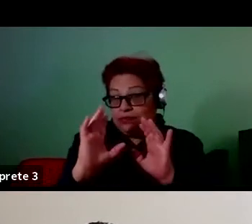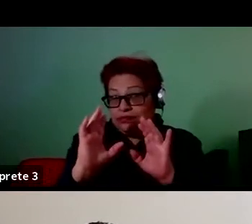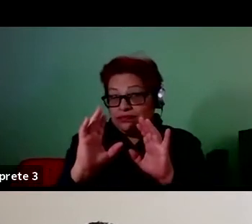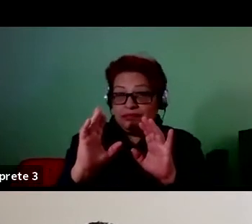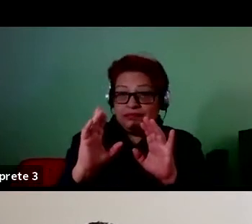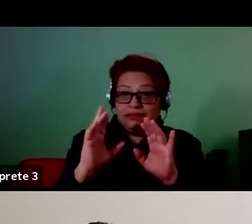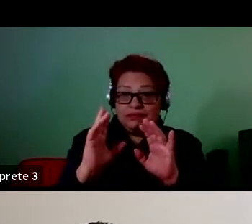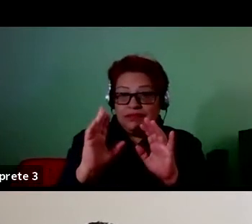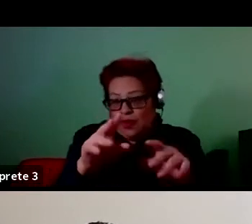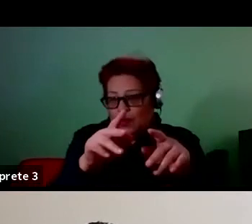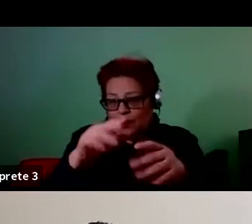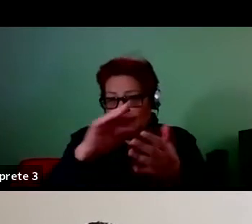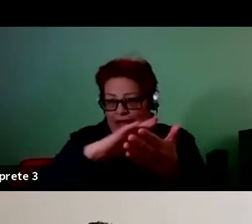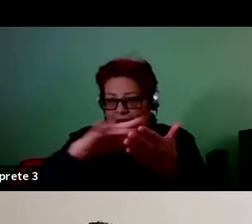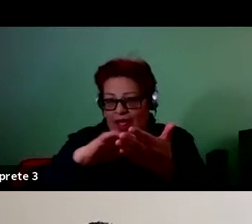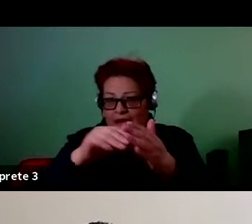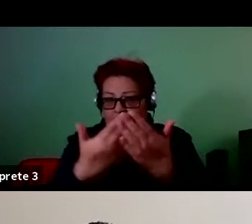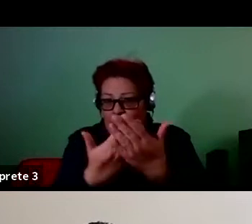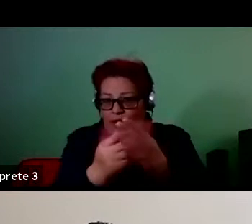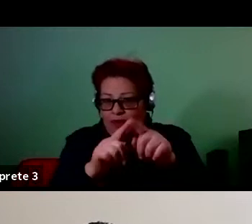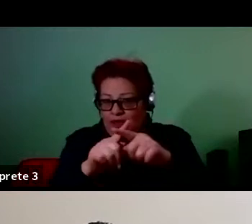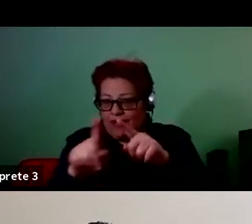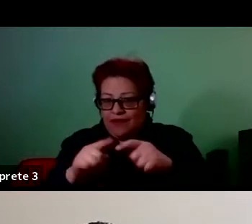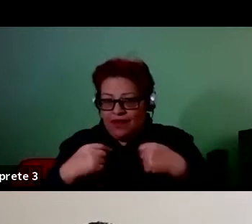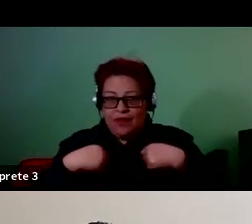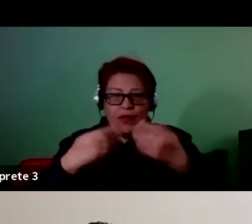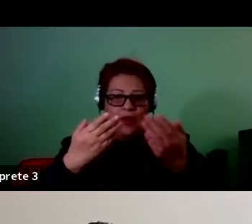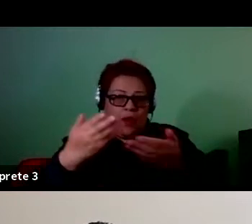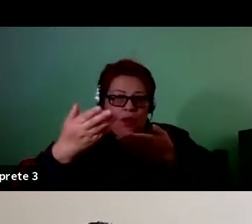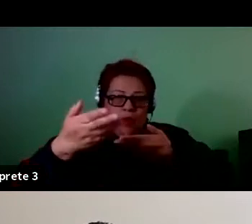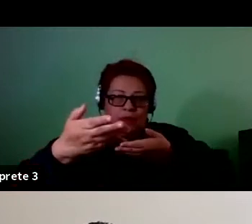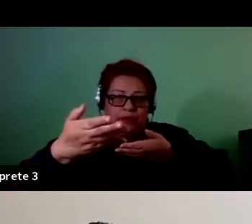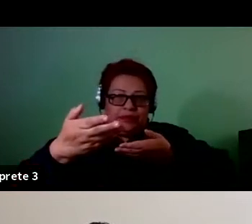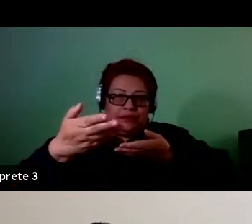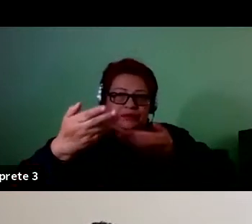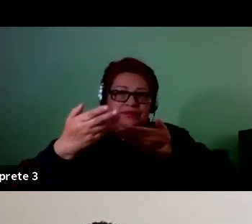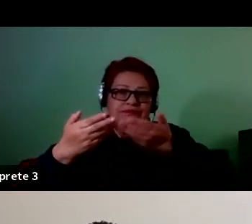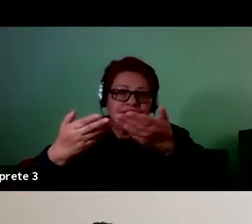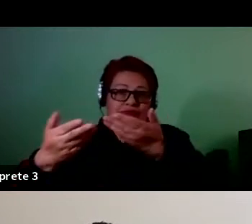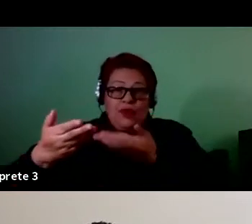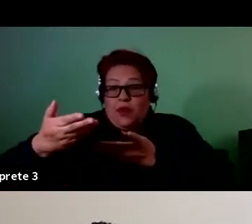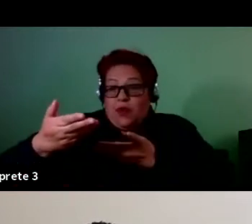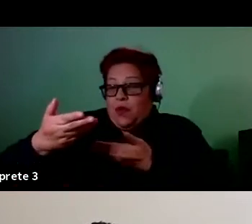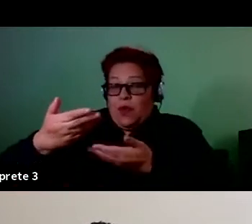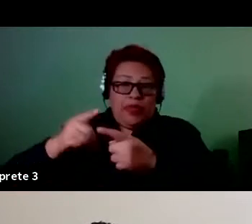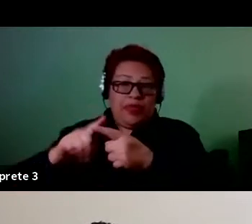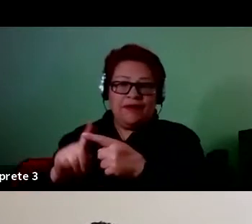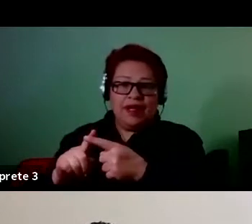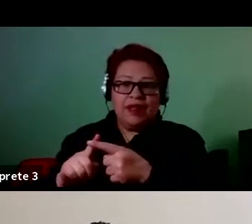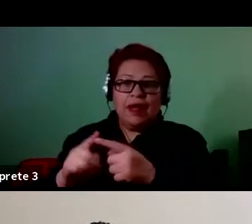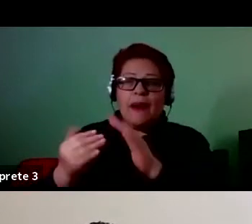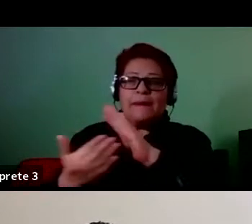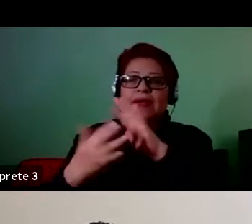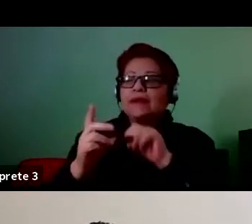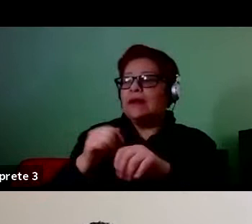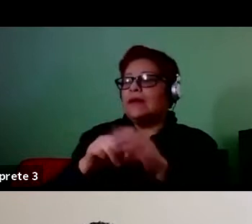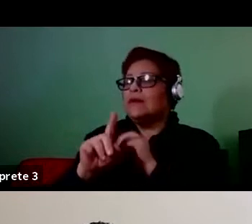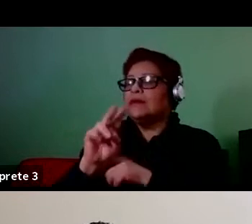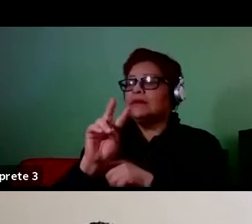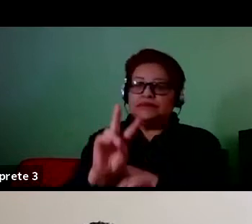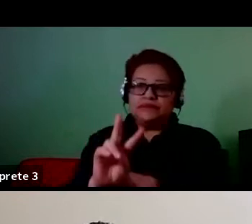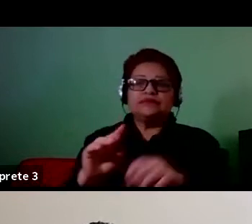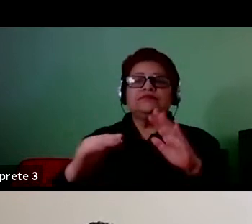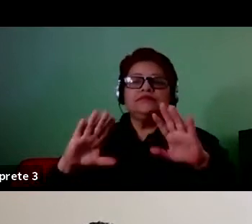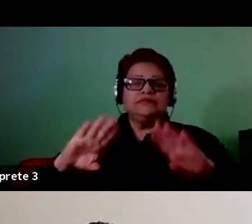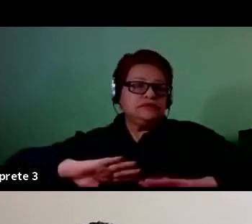tiene, bueno, usted leyó una propuesta distinta a la que yo tengo, por lo menos en el documento que estoy leyendo. Según yo, la mesa 2 es